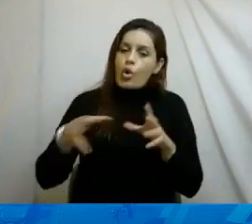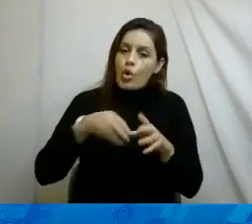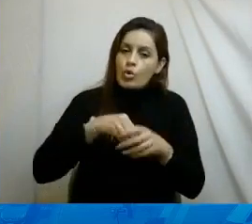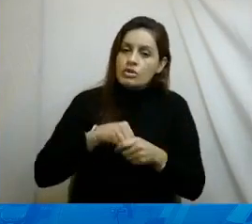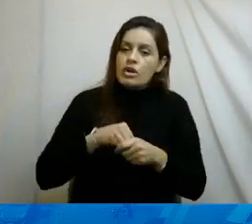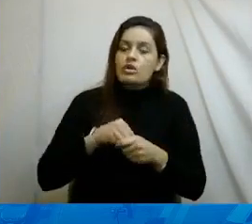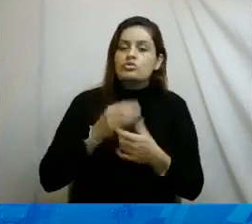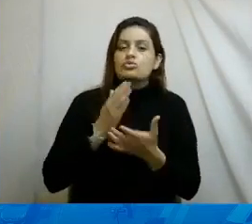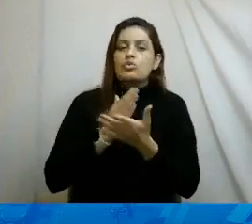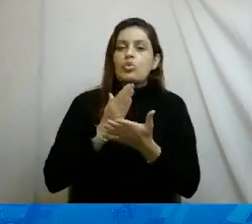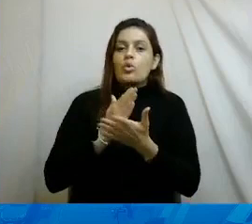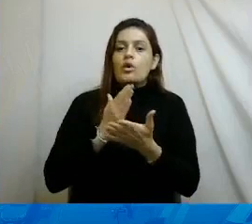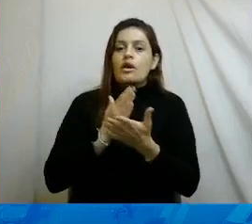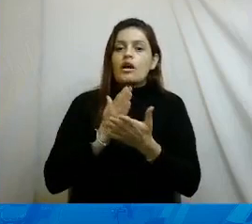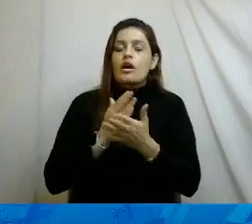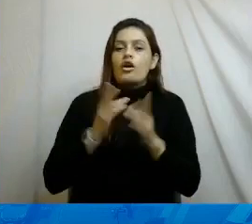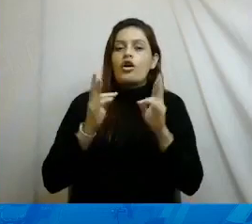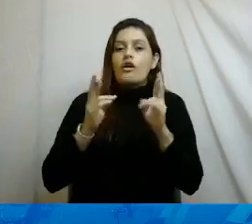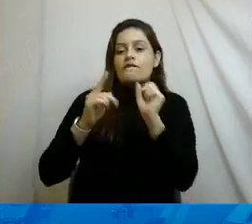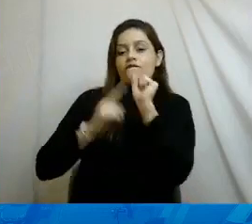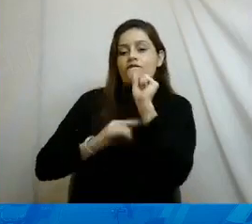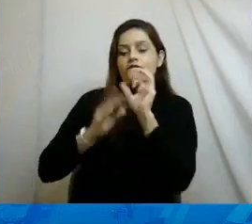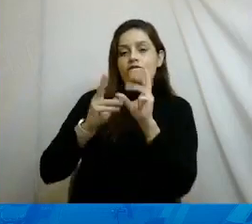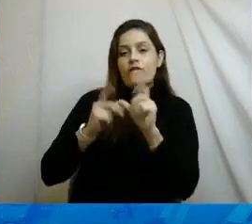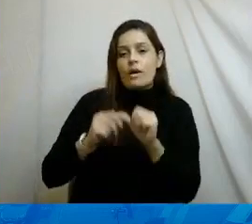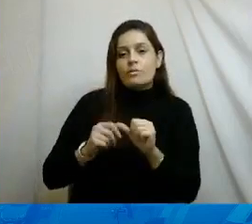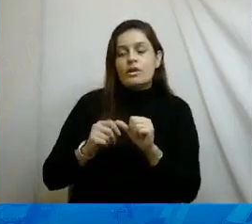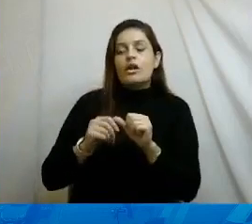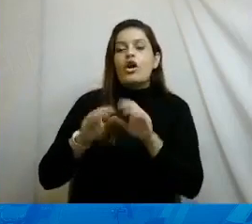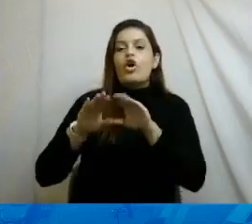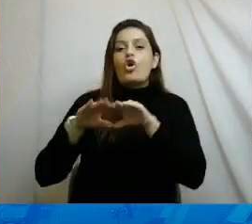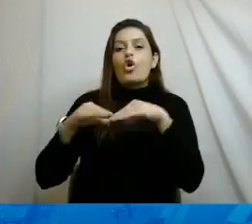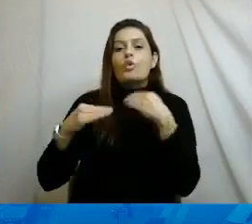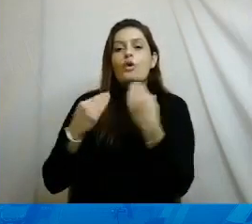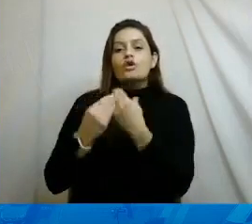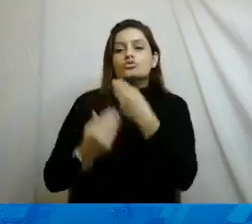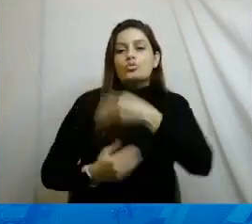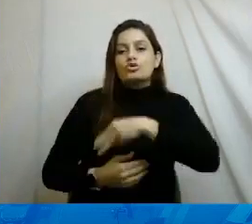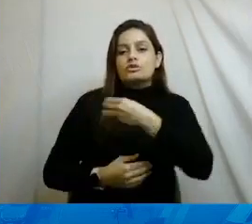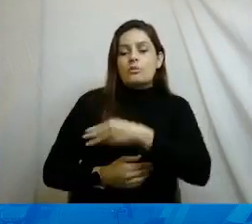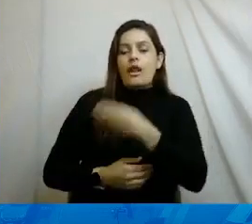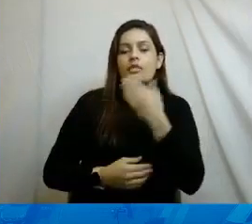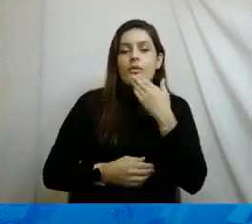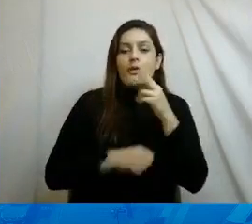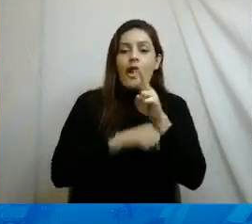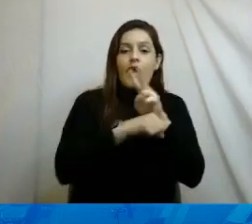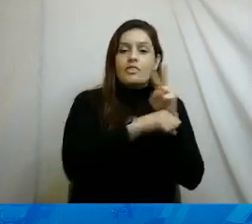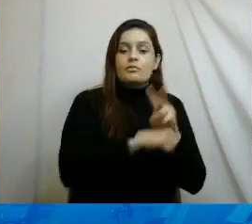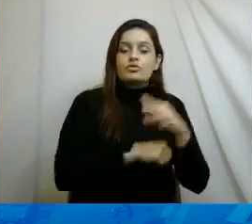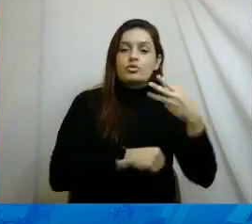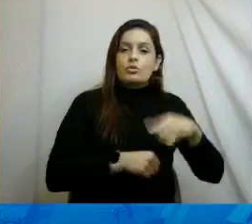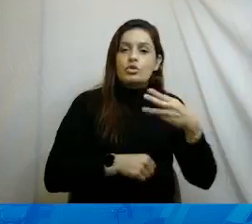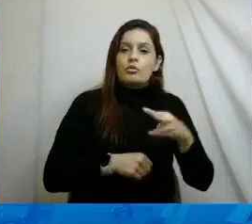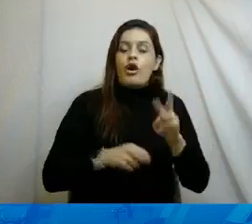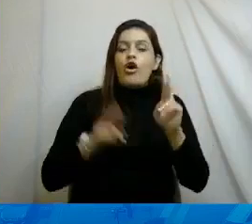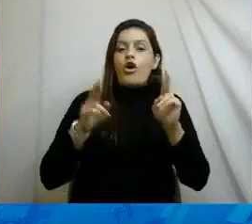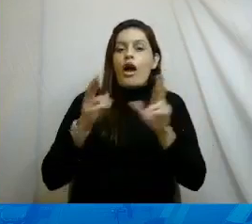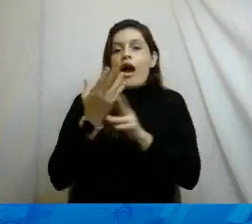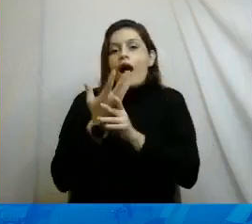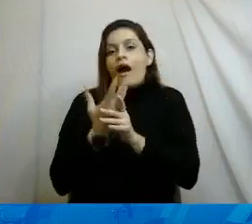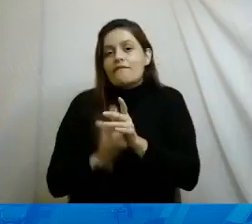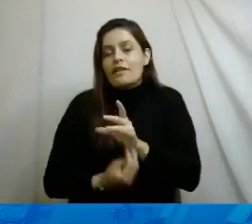comunidad educativa, tenemos que juntarnos, si puede ser, con la familia, la corporación, la administración municipal, y resolverlo mejor claramente